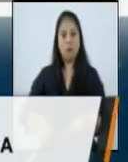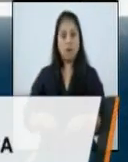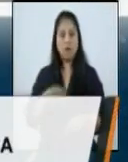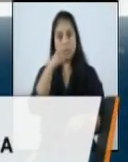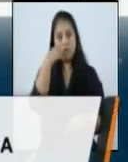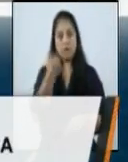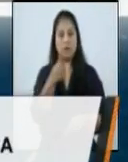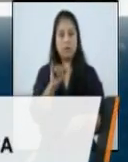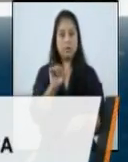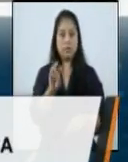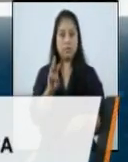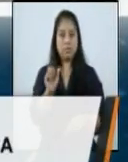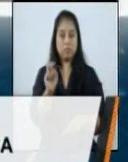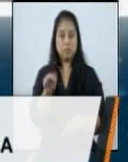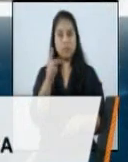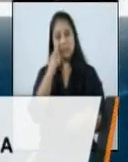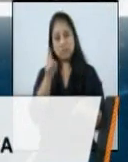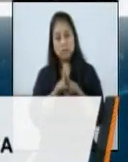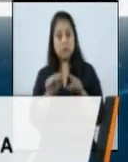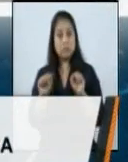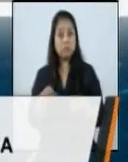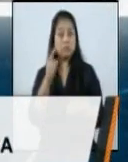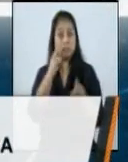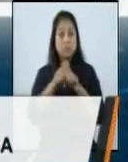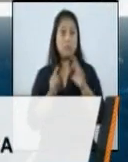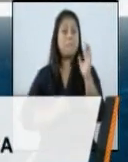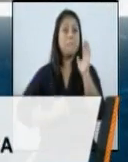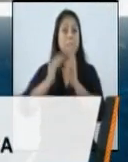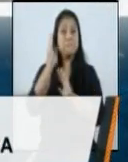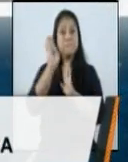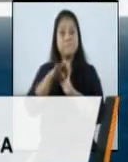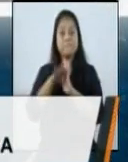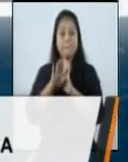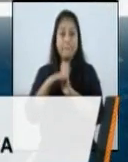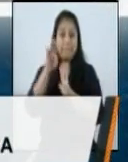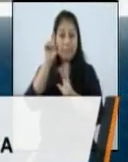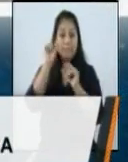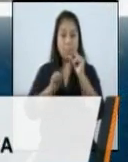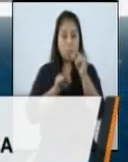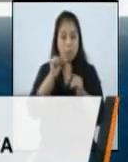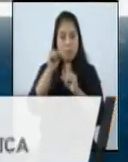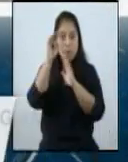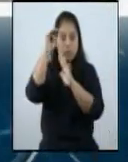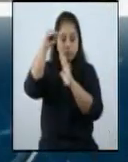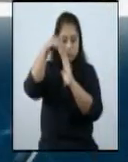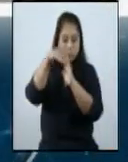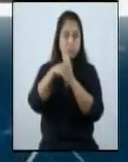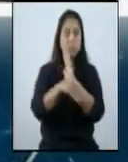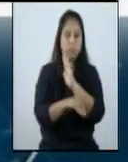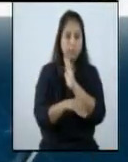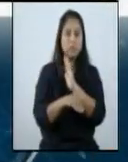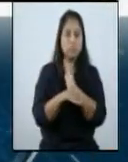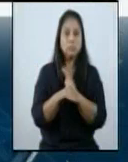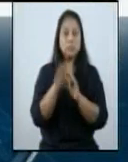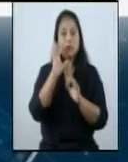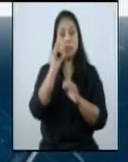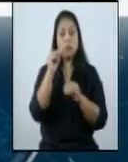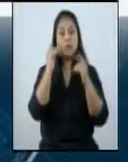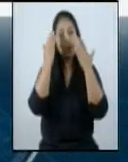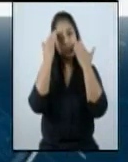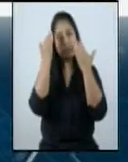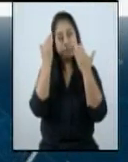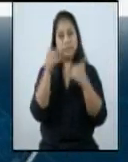casos vayan disminuyendo con esa curva que vemos poco a poco cómo va bajando, porque gracias a los cuidados